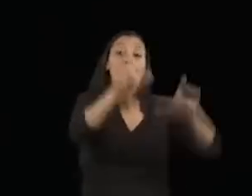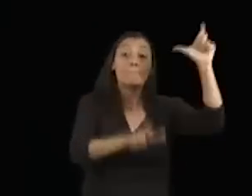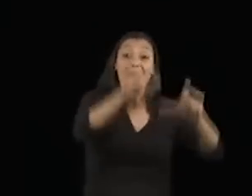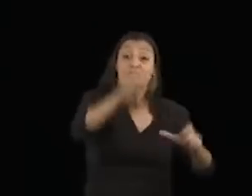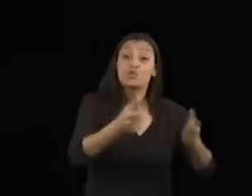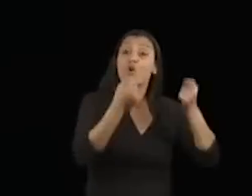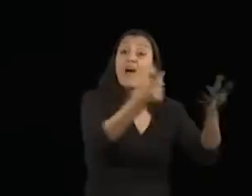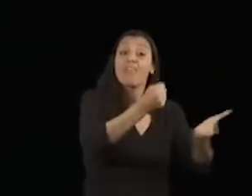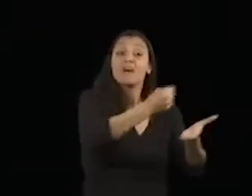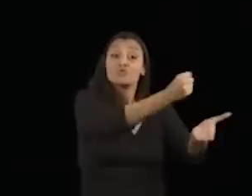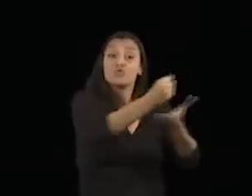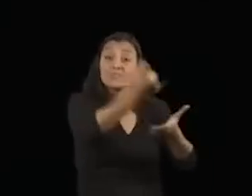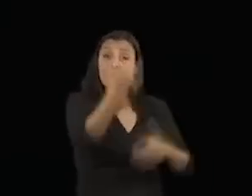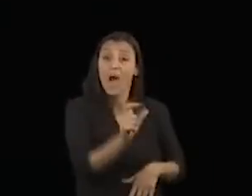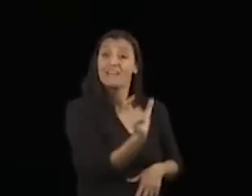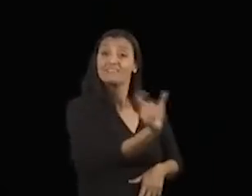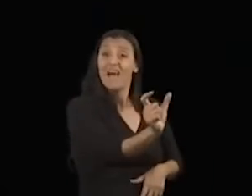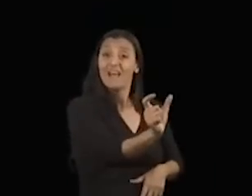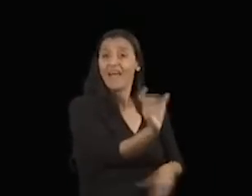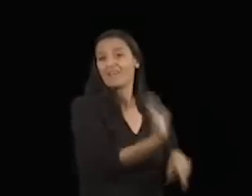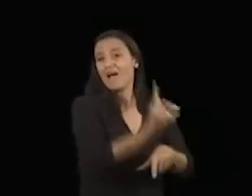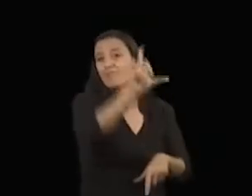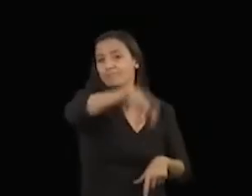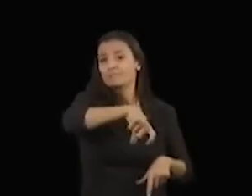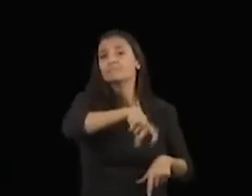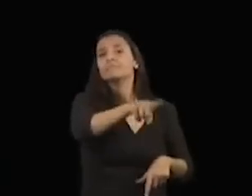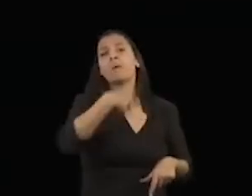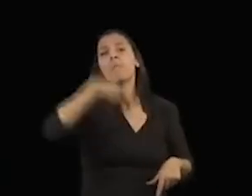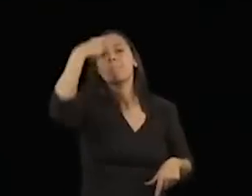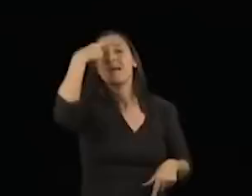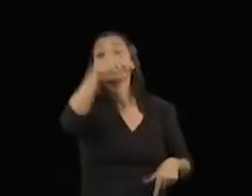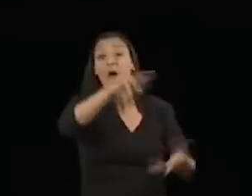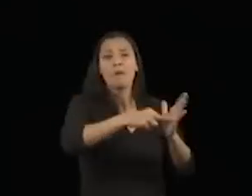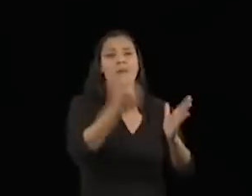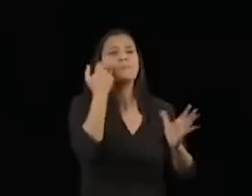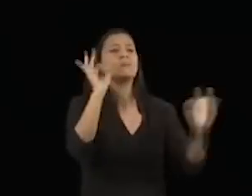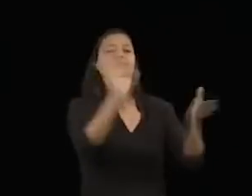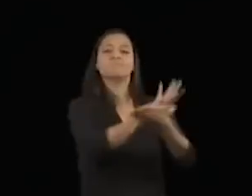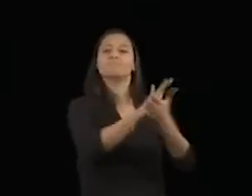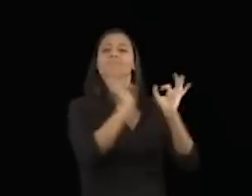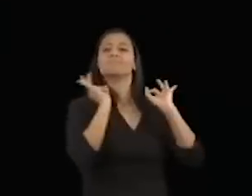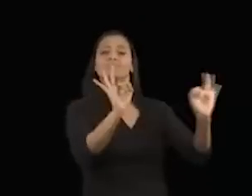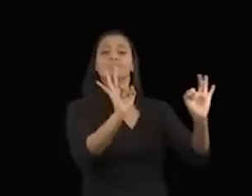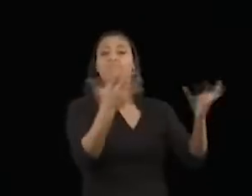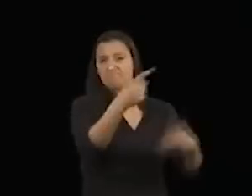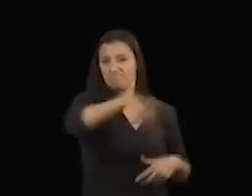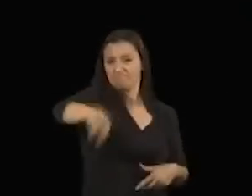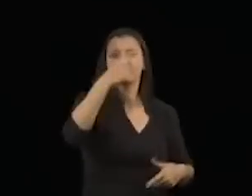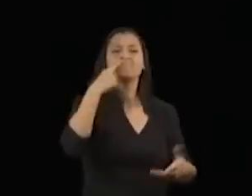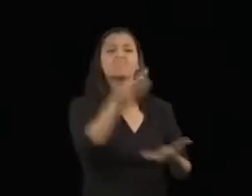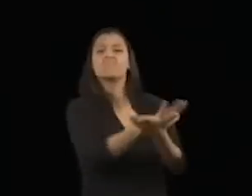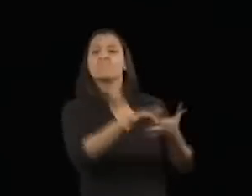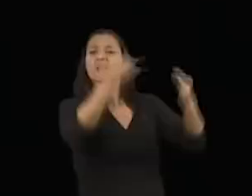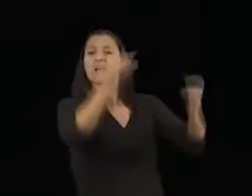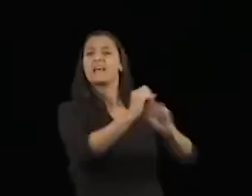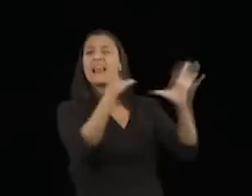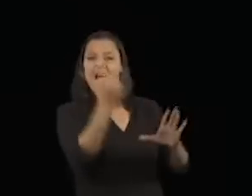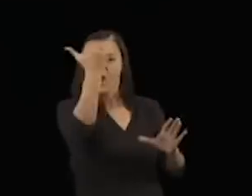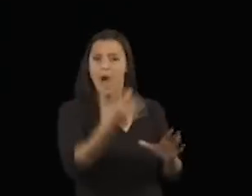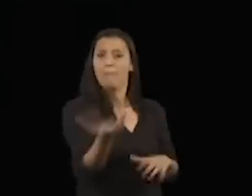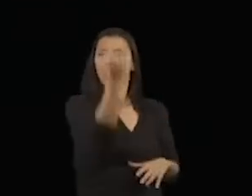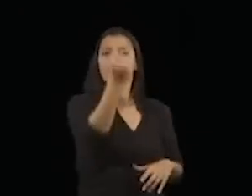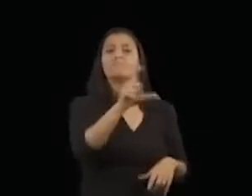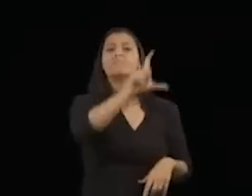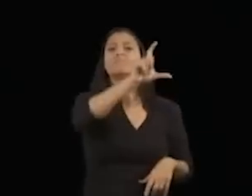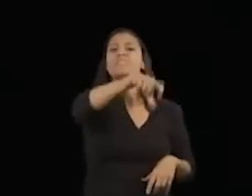planes tienen tarjetas, entonces uno cree que el problema ahí se había terminado. Entonces, total, recibían tarjetas. Claro, pero tenían